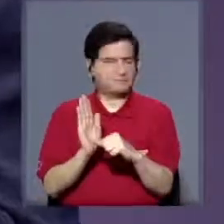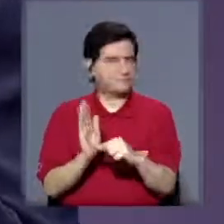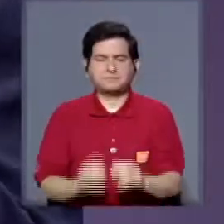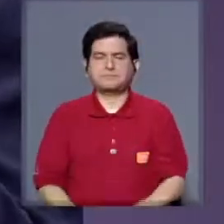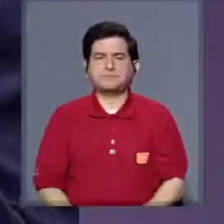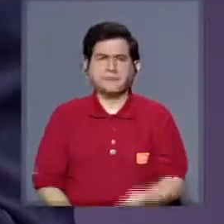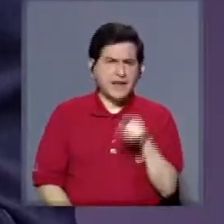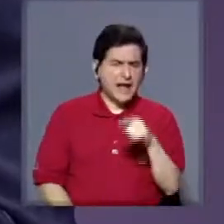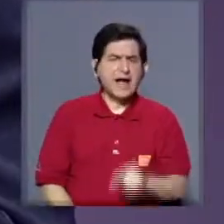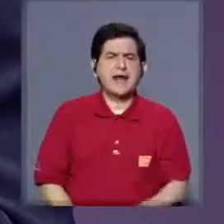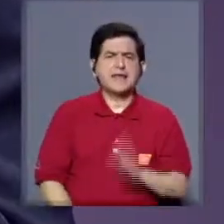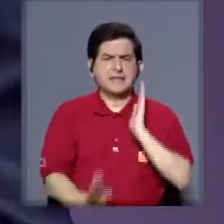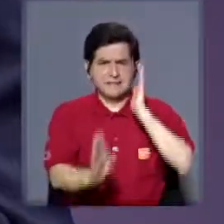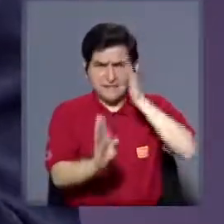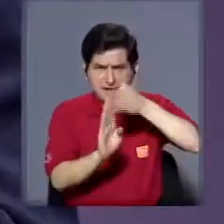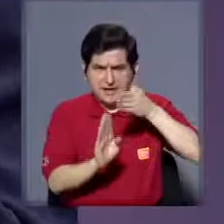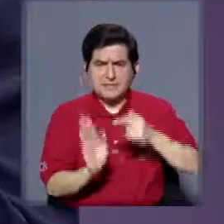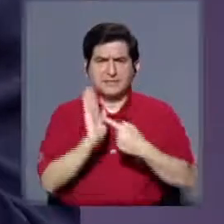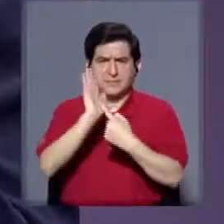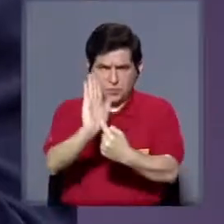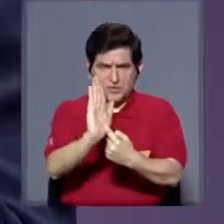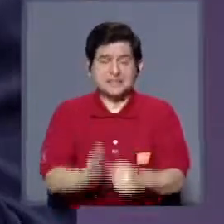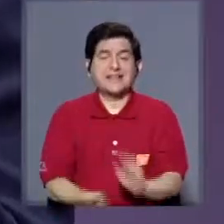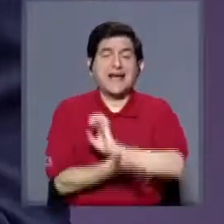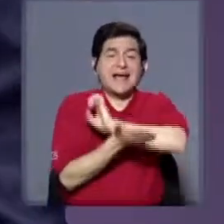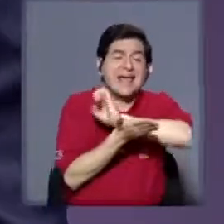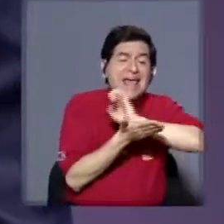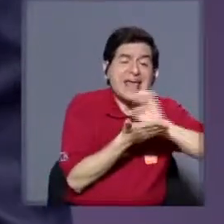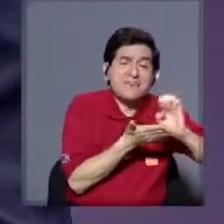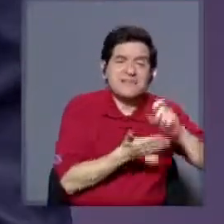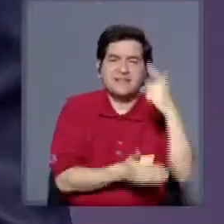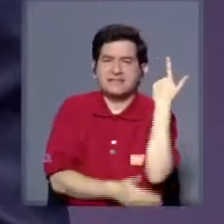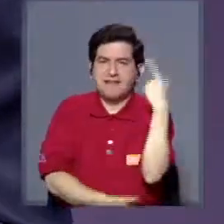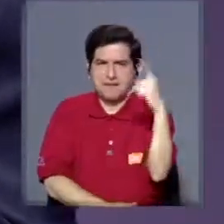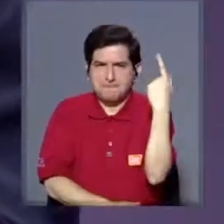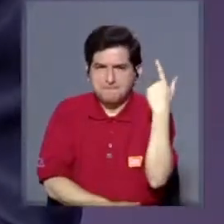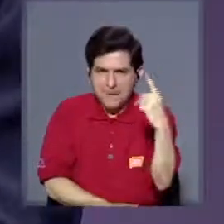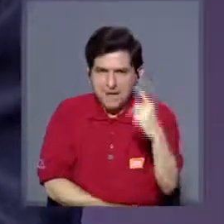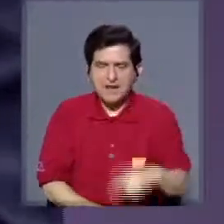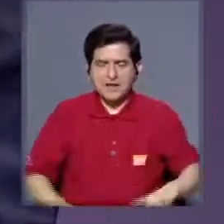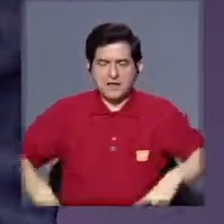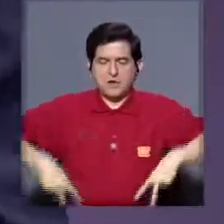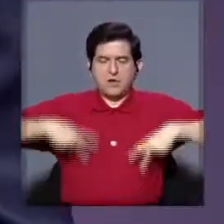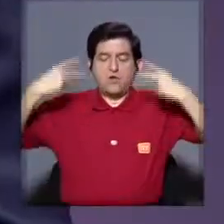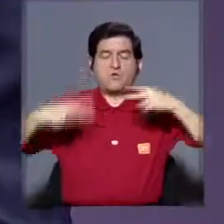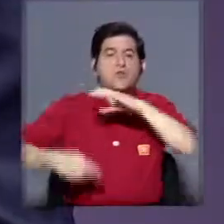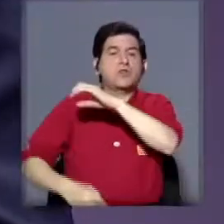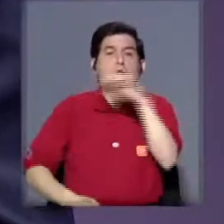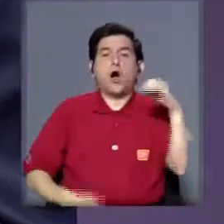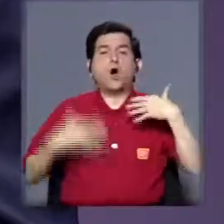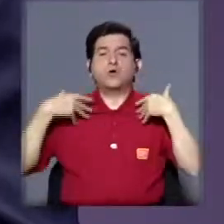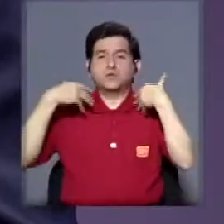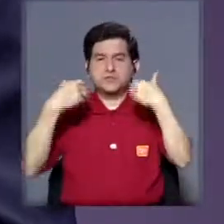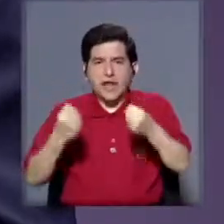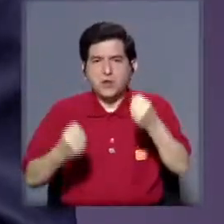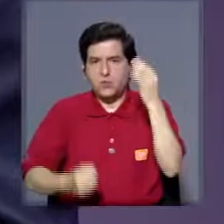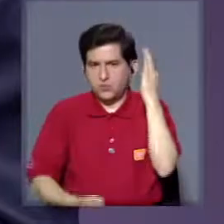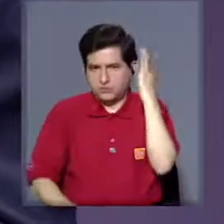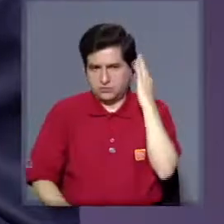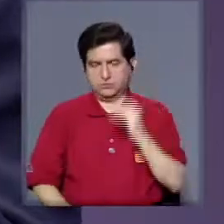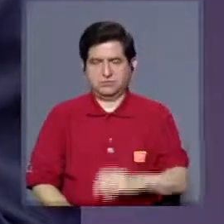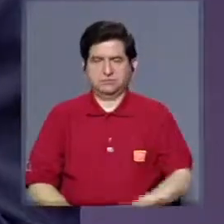dice explícitamente para evitar un peligro para la vida o la salud de la mujer